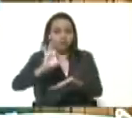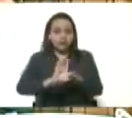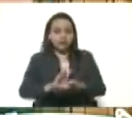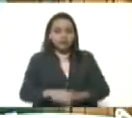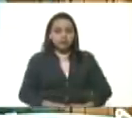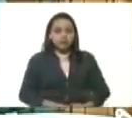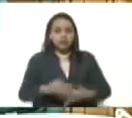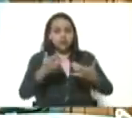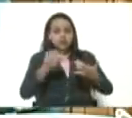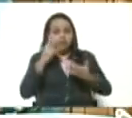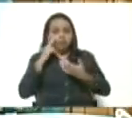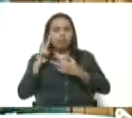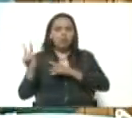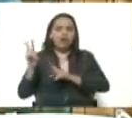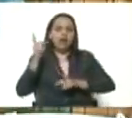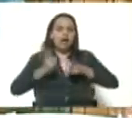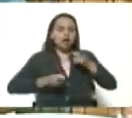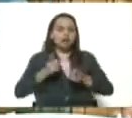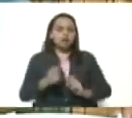vamos a ver algunos casos.